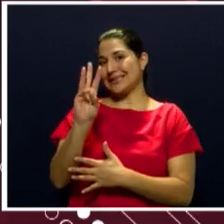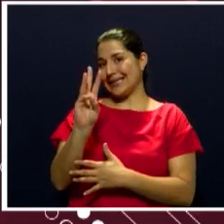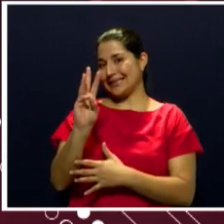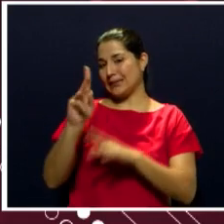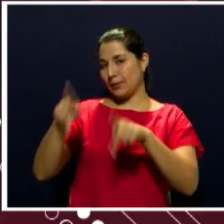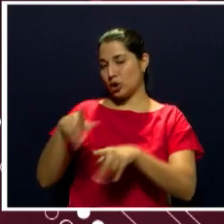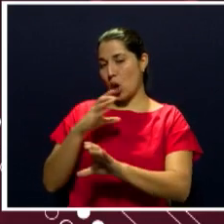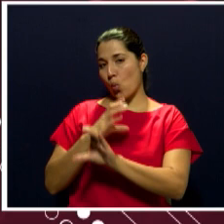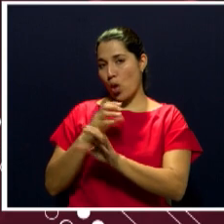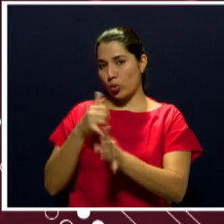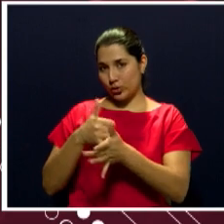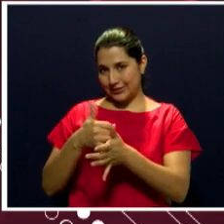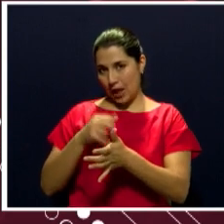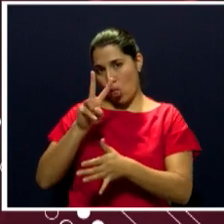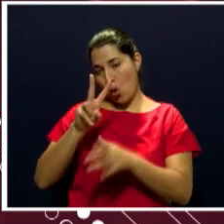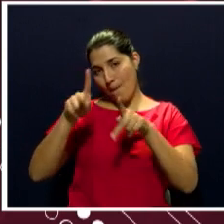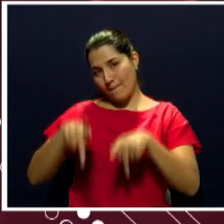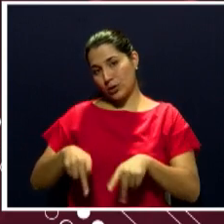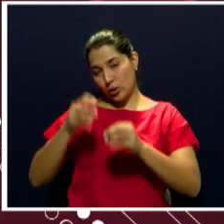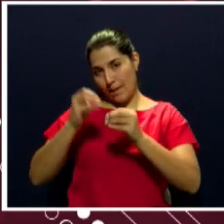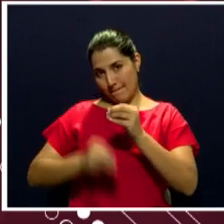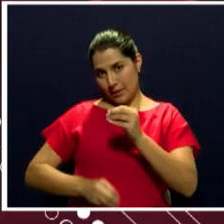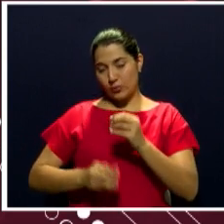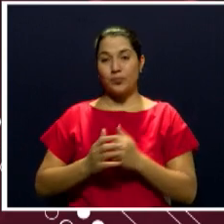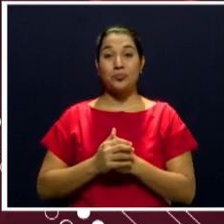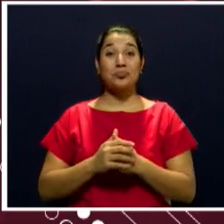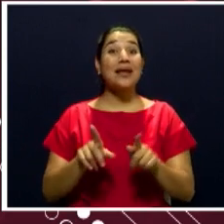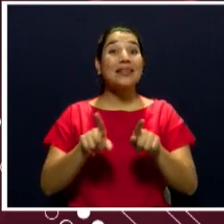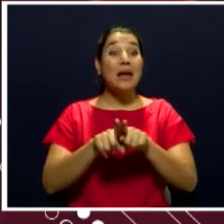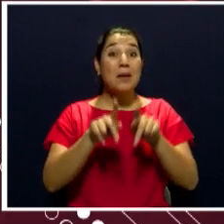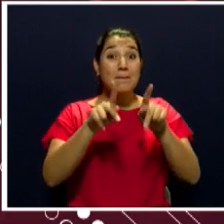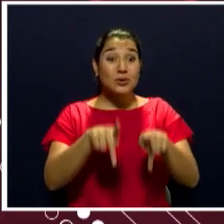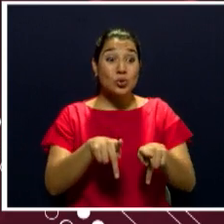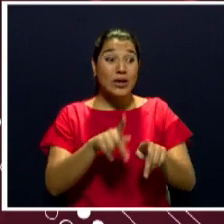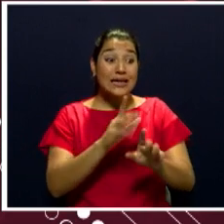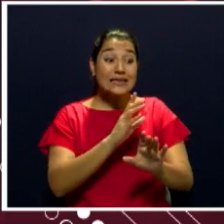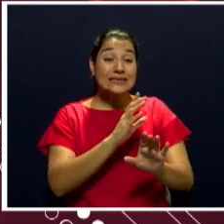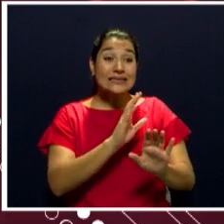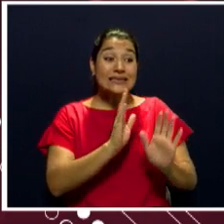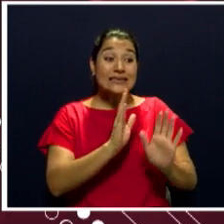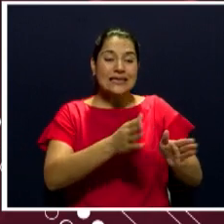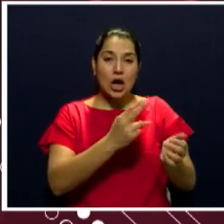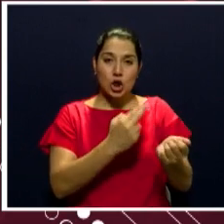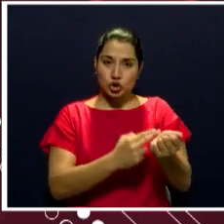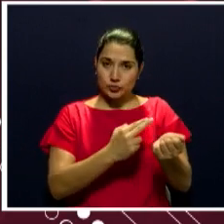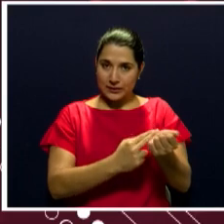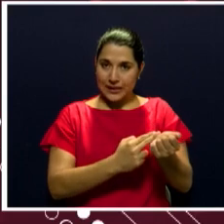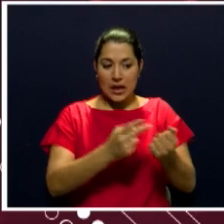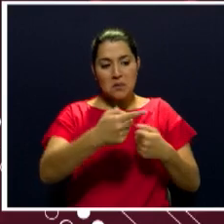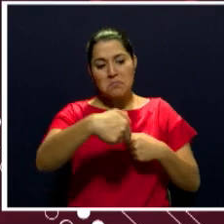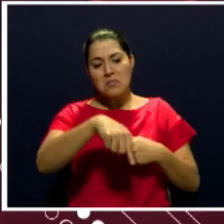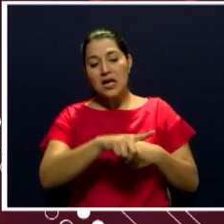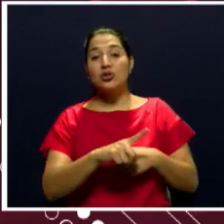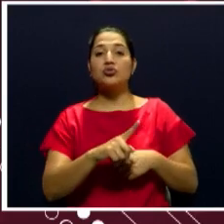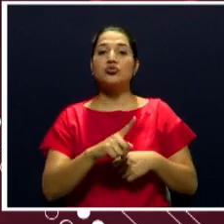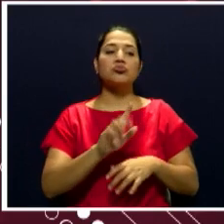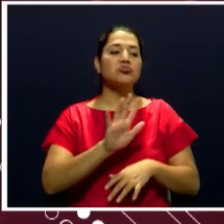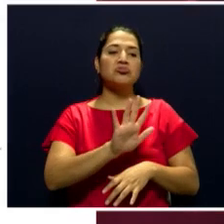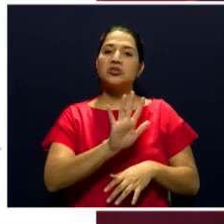personas menos. Además, las personas que se encuentran internadas en medicina general o salón se mantienen en 5 sin